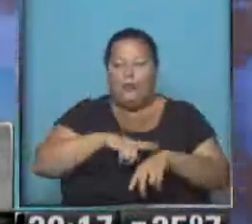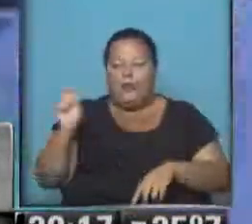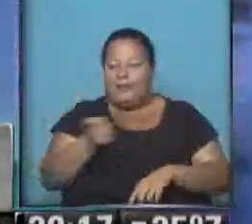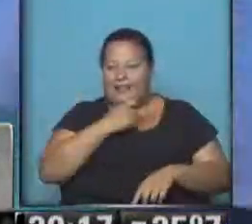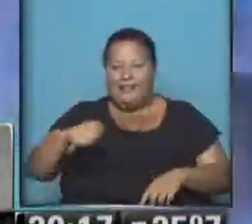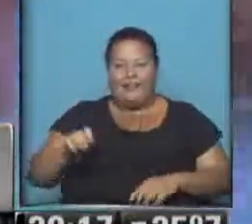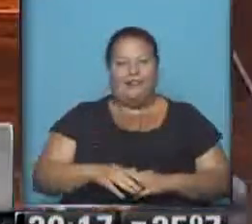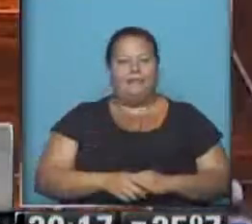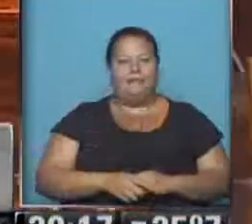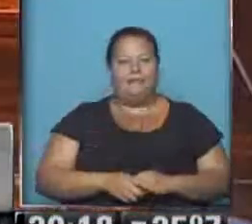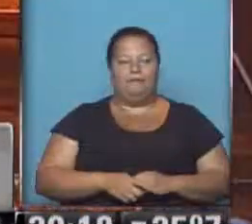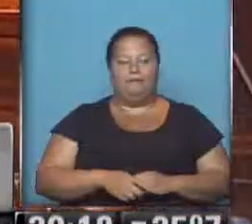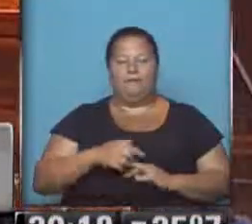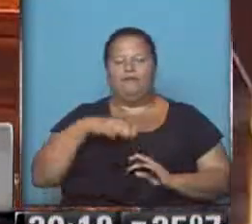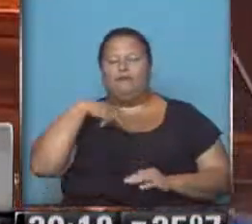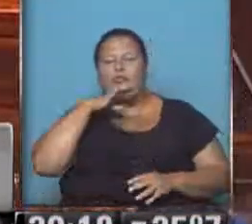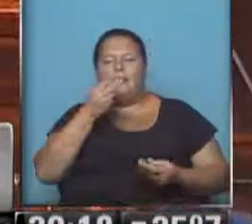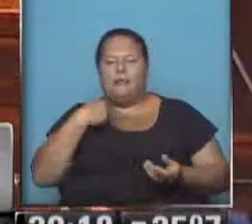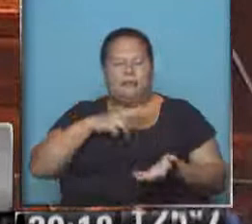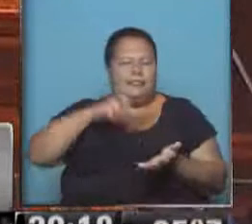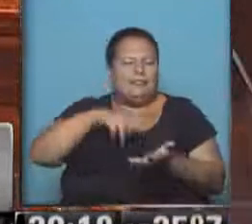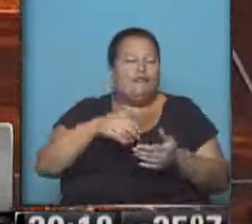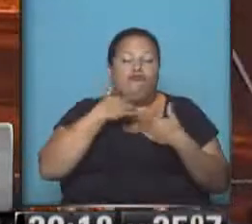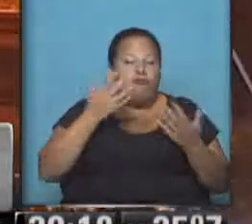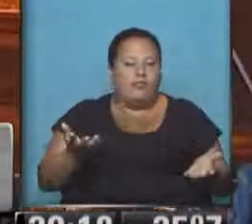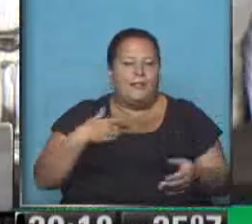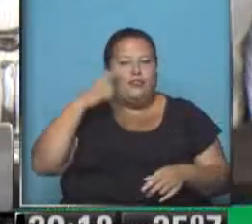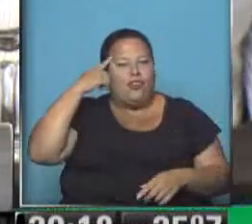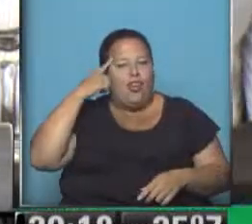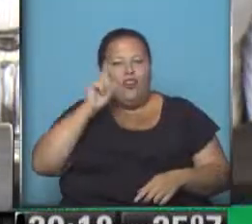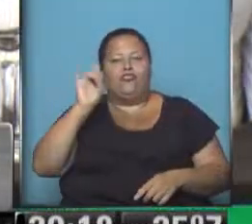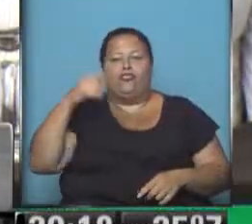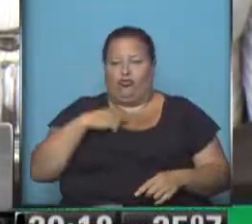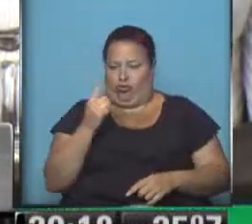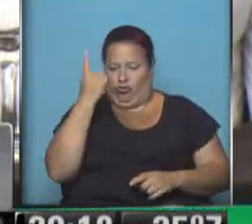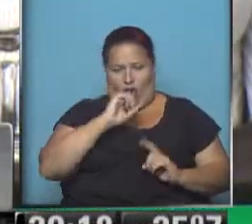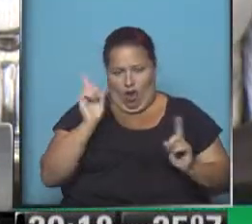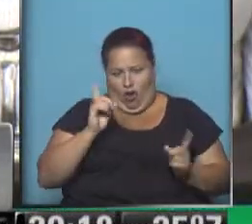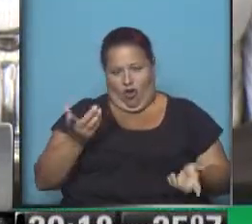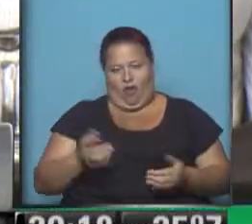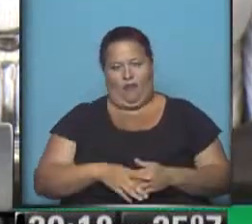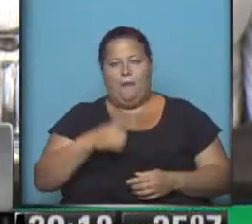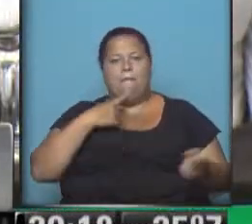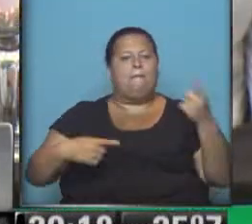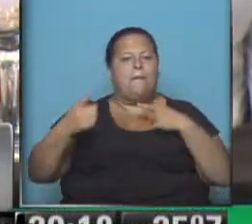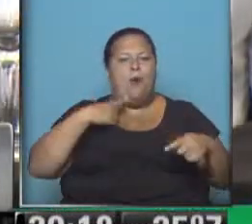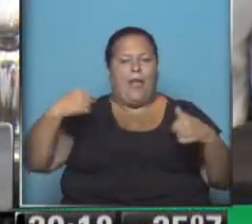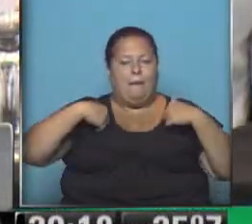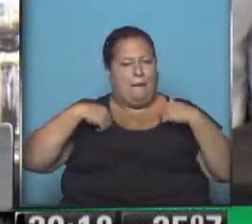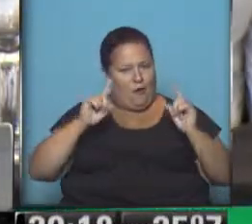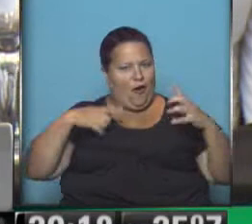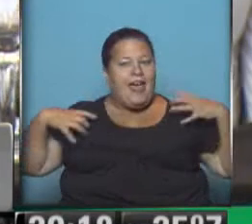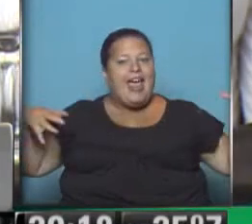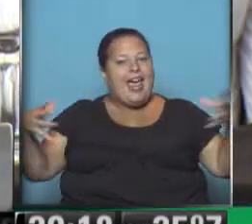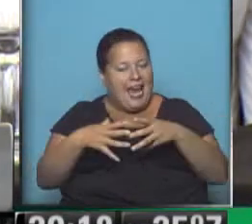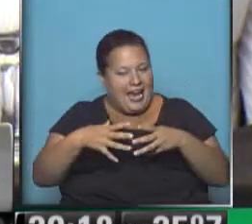que hago, no lo entendía por qué salté así, pero creo que esto no es solo mío, o sea, porque me están preguntando mucho a mí, pero todo el